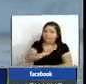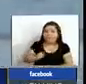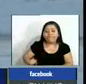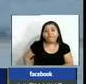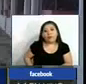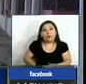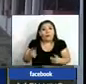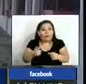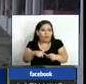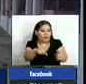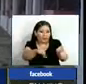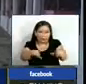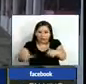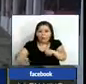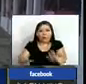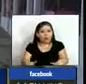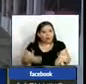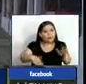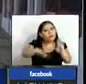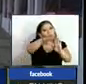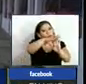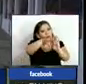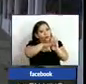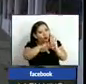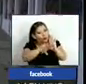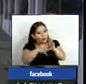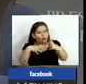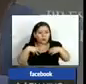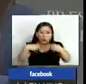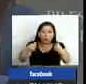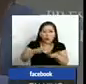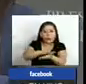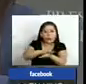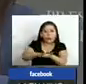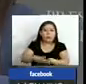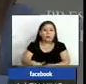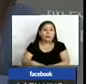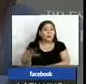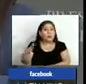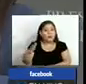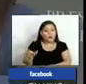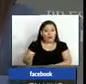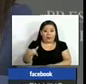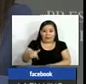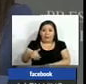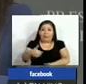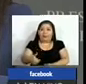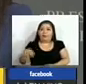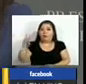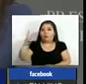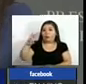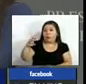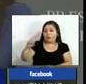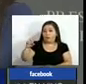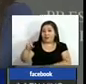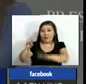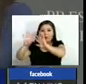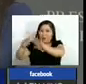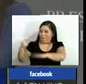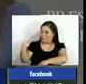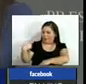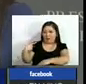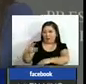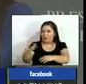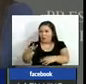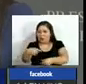todo dependerá de las medidas sanitarias que se implementen. Finales de 2019, diciembre de 2019, habíamos